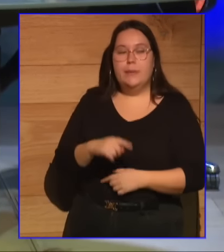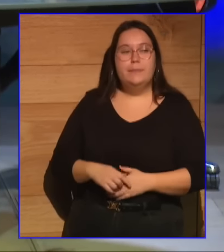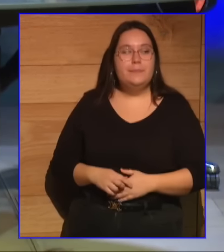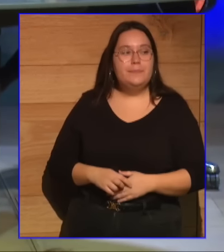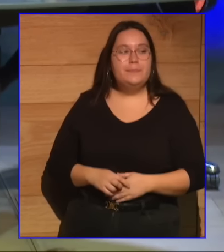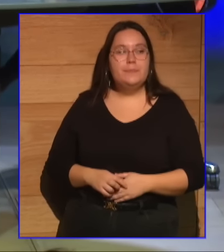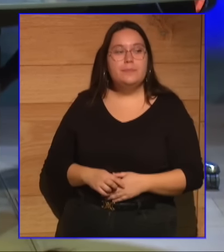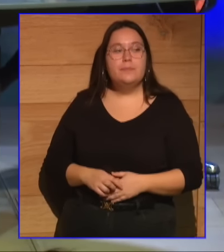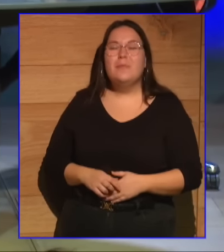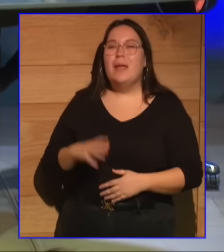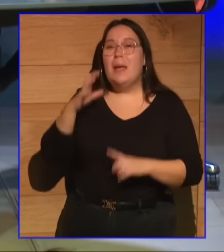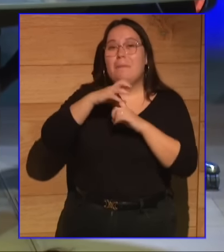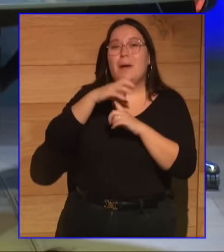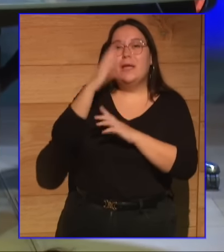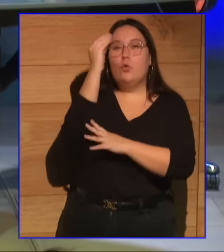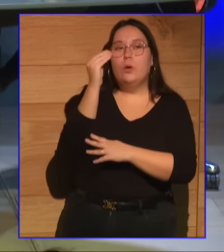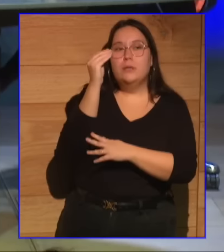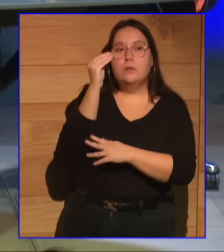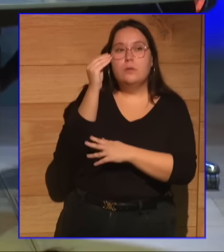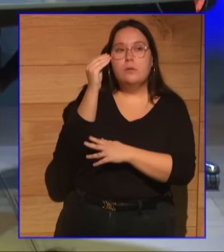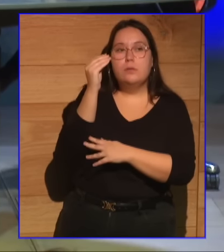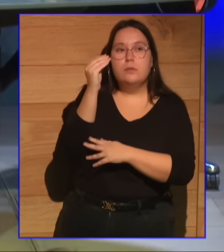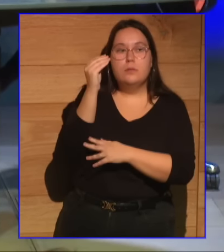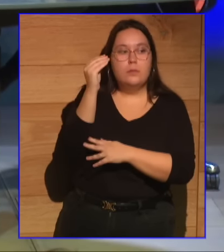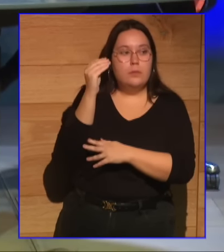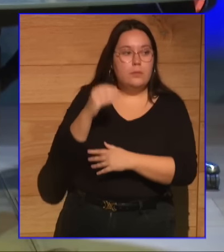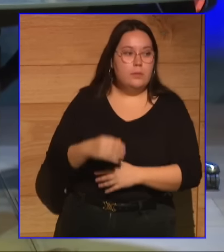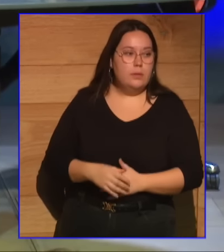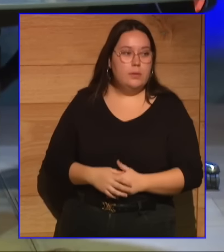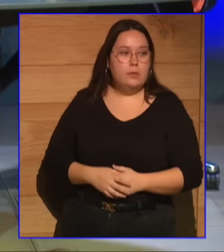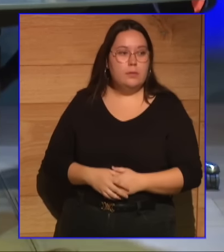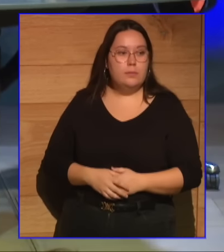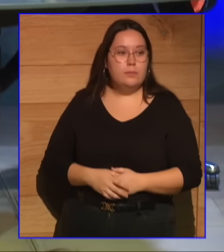que Parque Jurásico. No, o sea, no hay emboscada aquí, ¿eh? O sea,